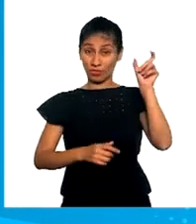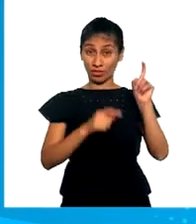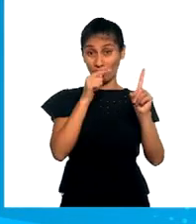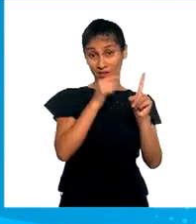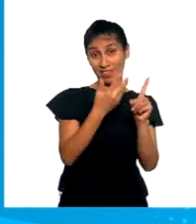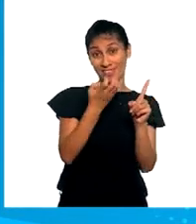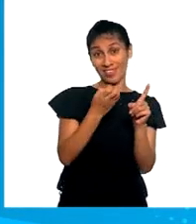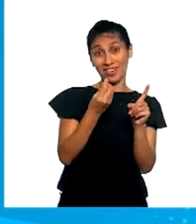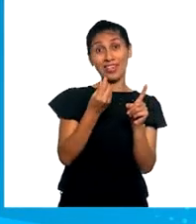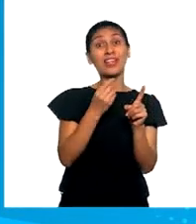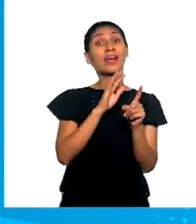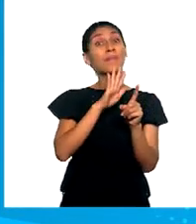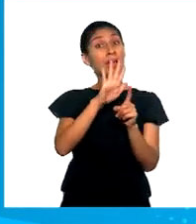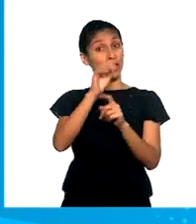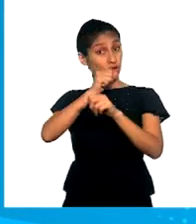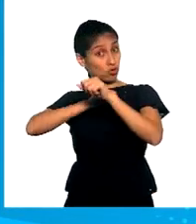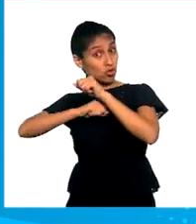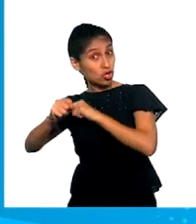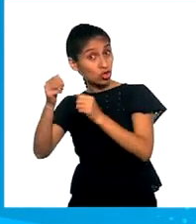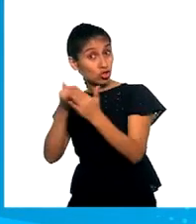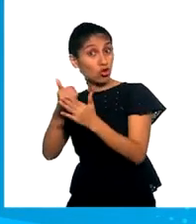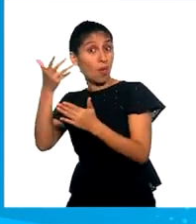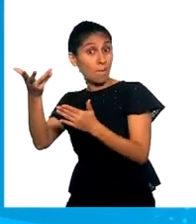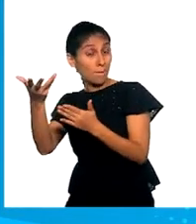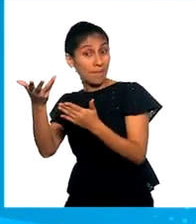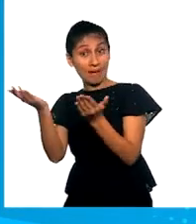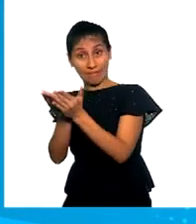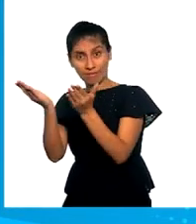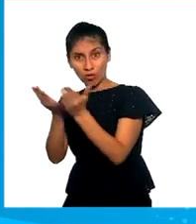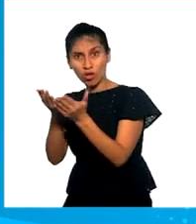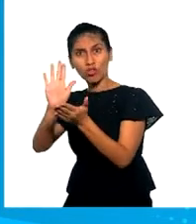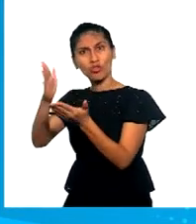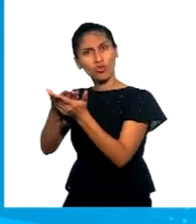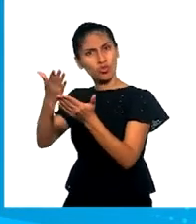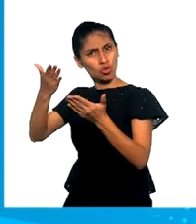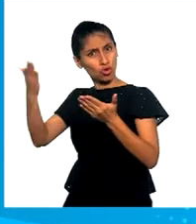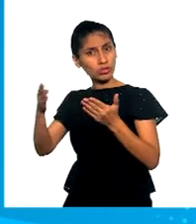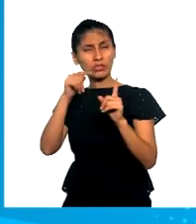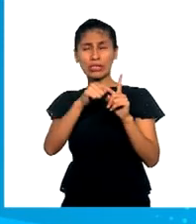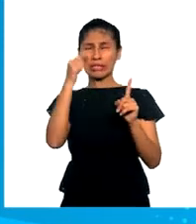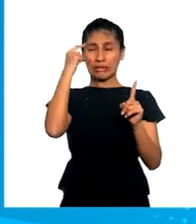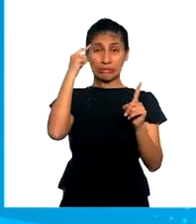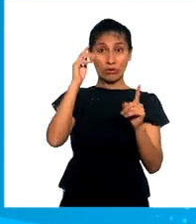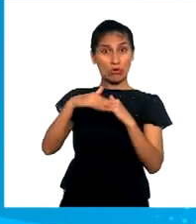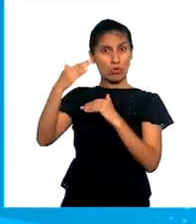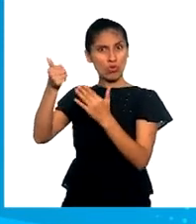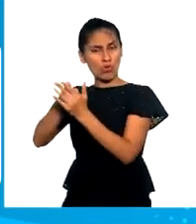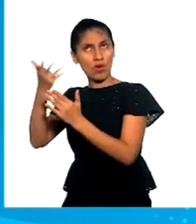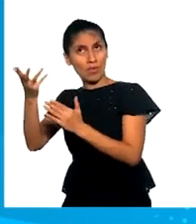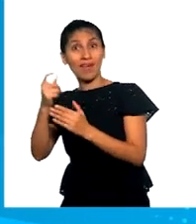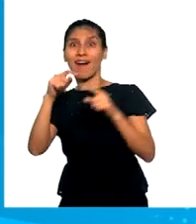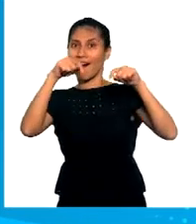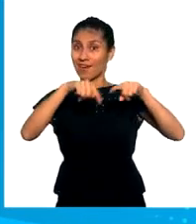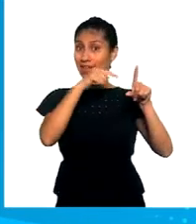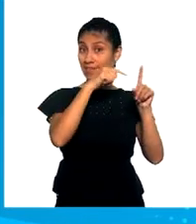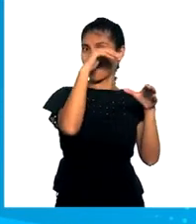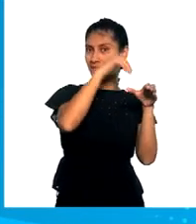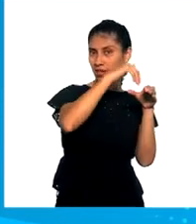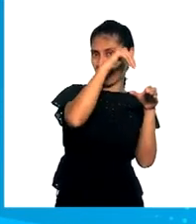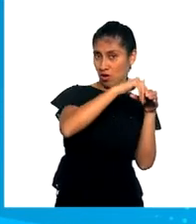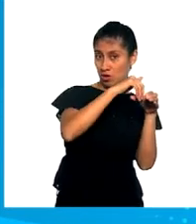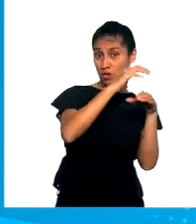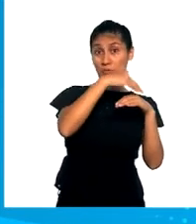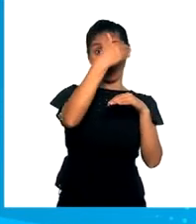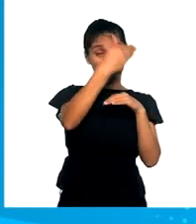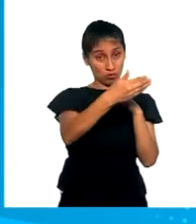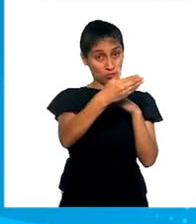para comprar los útiles escolares de su niño o niña esta sería su meta de ahorro luego de investigar precios se da cuenta de